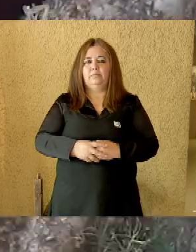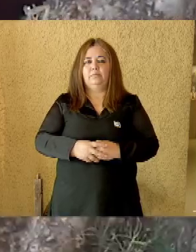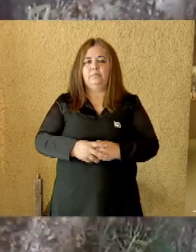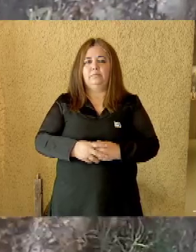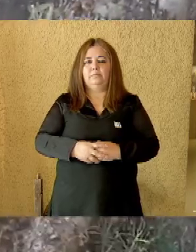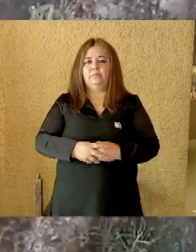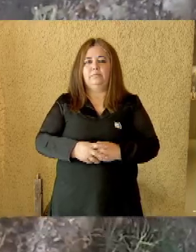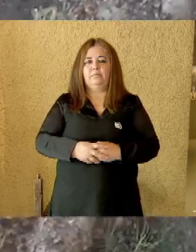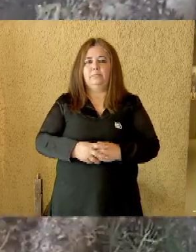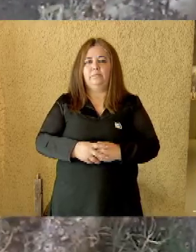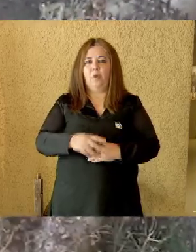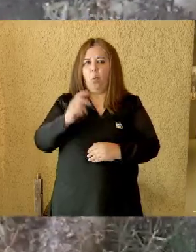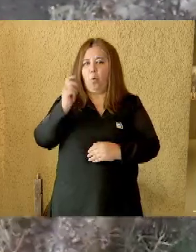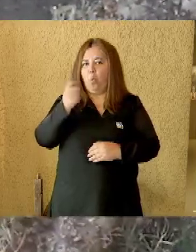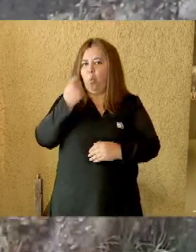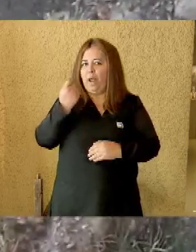viñatero. Cueca cuyana.